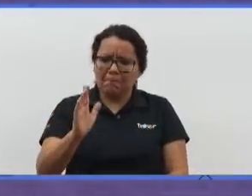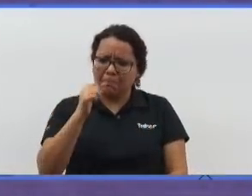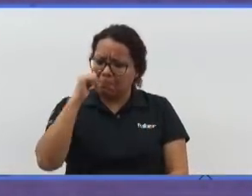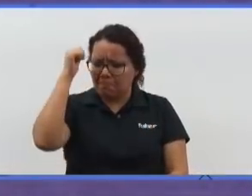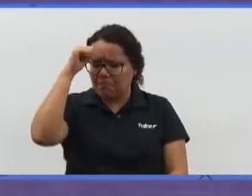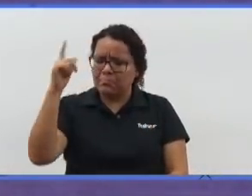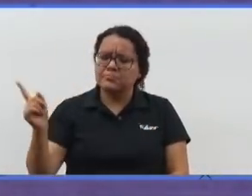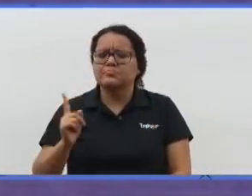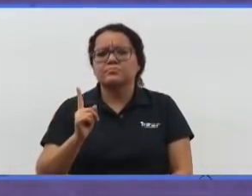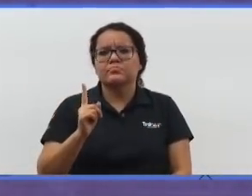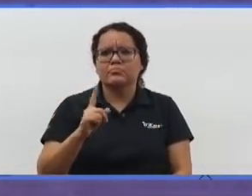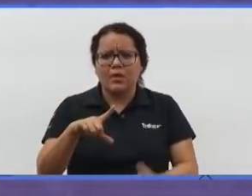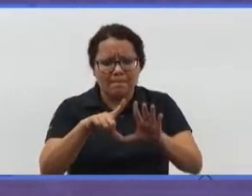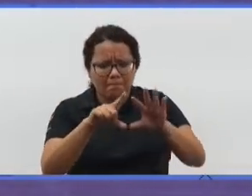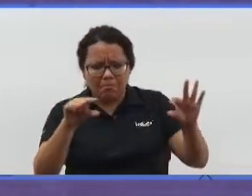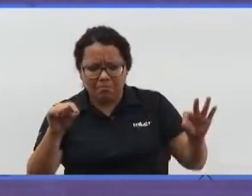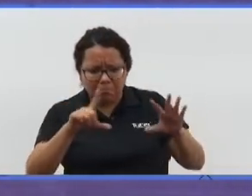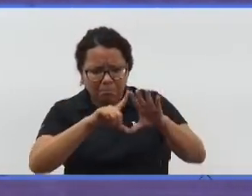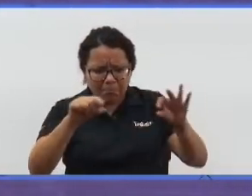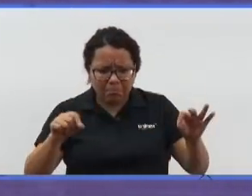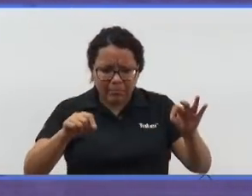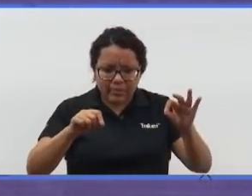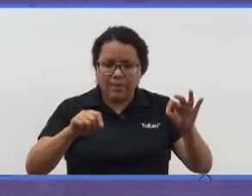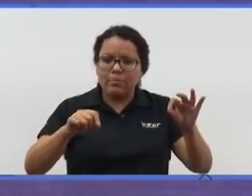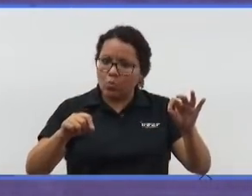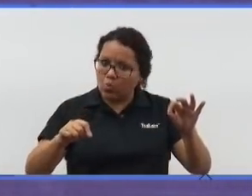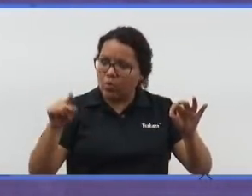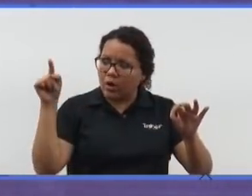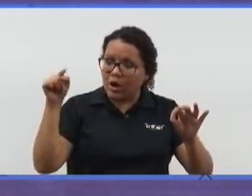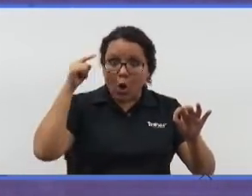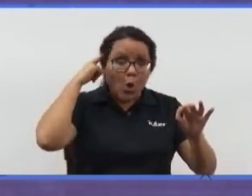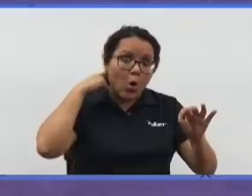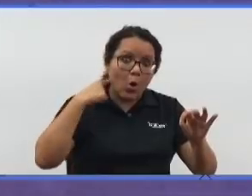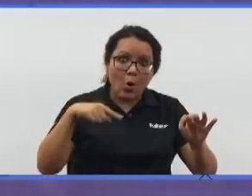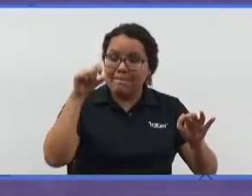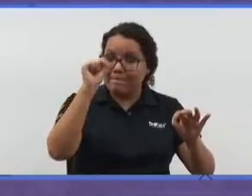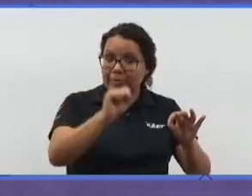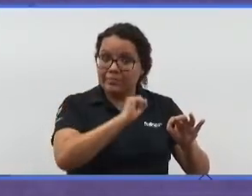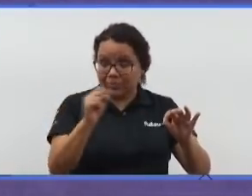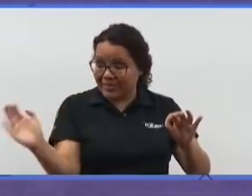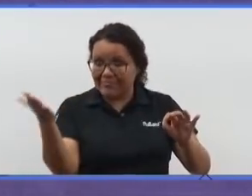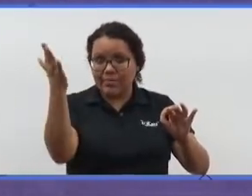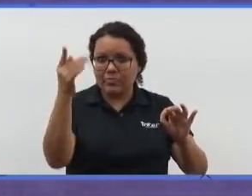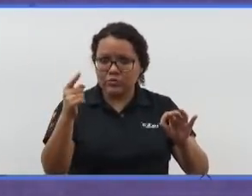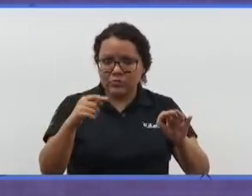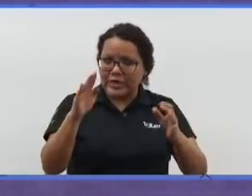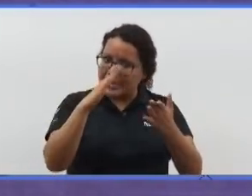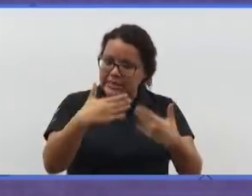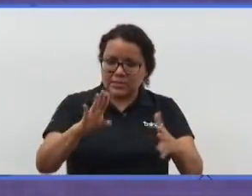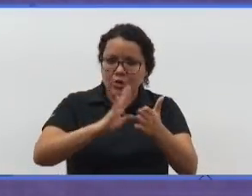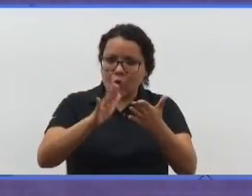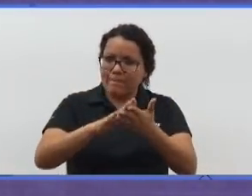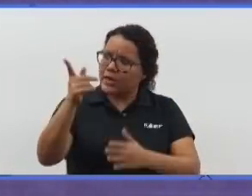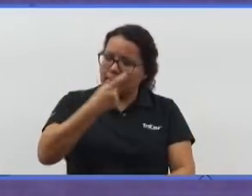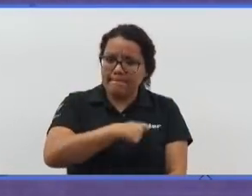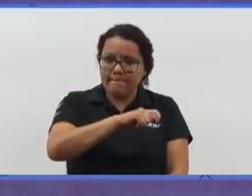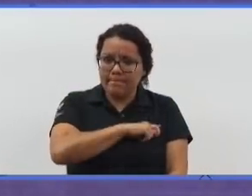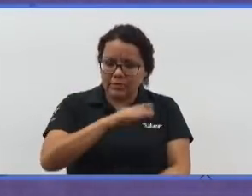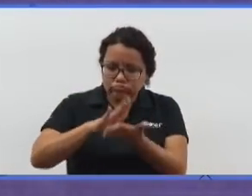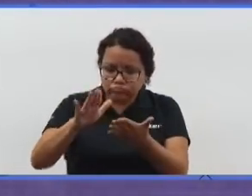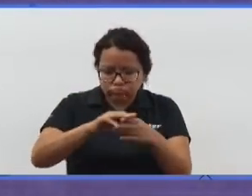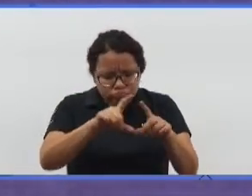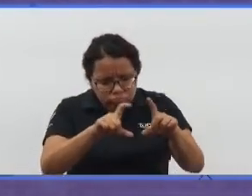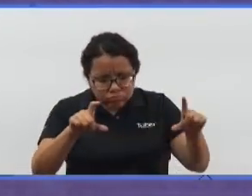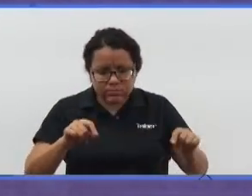todos los boletos de toda la gira que este joven había hecho en todo ese lado de españa' y